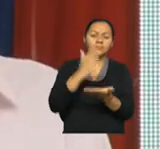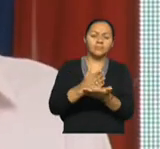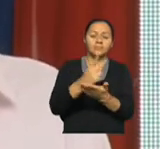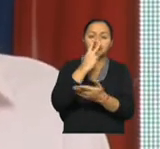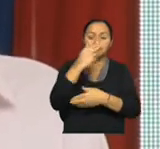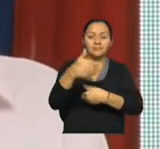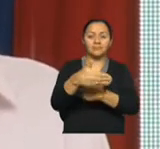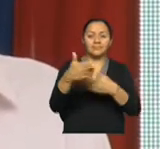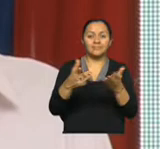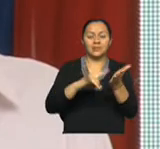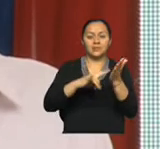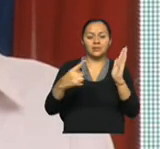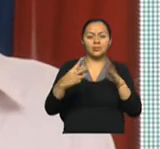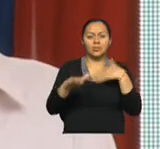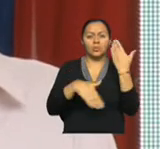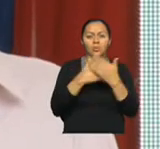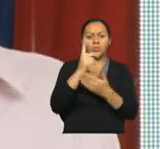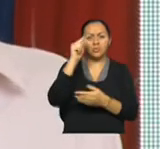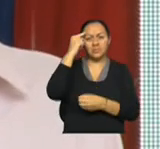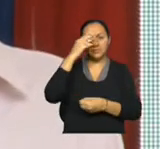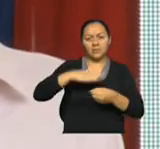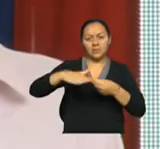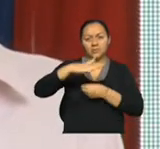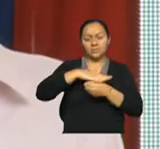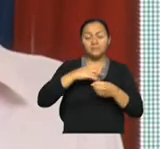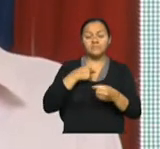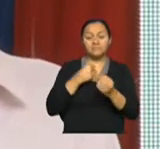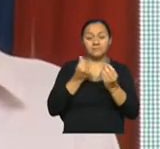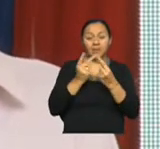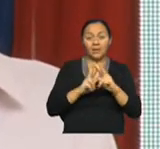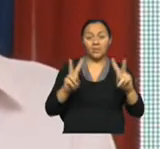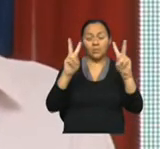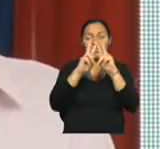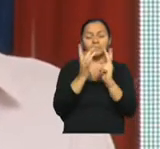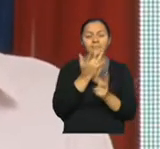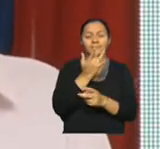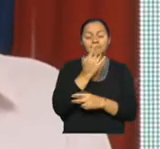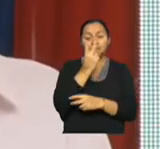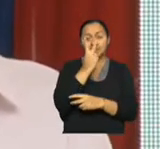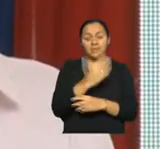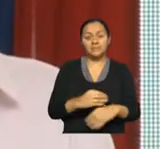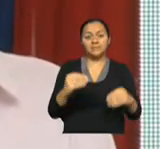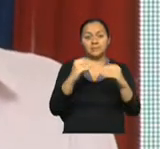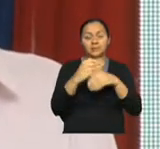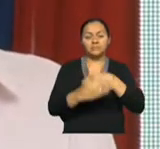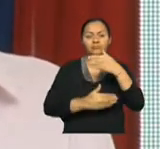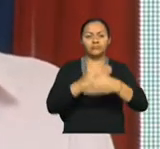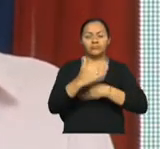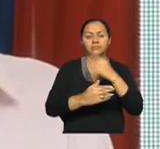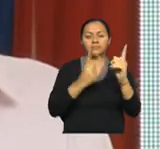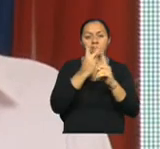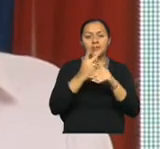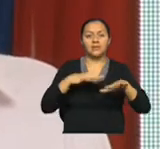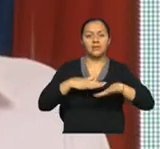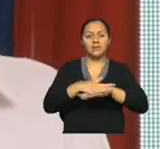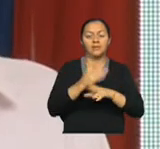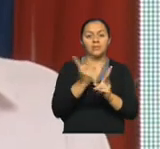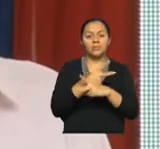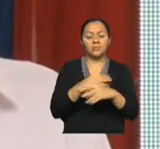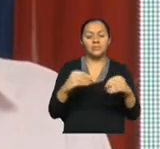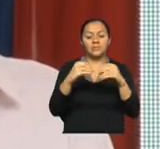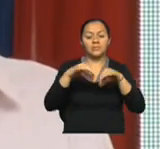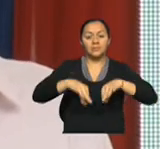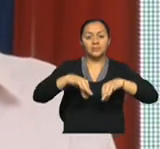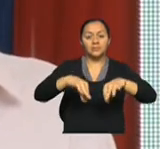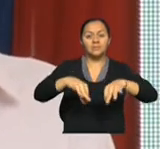de paquetes tecnológicos por parte del Estado, con precios preferenciales, lo cual permite la generación de una red de productores que usan